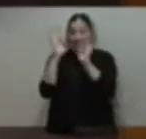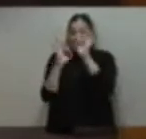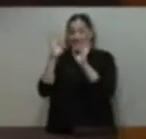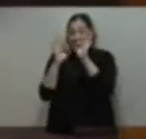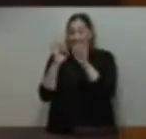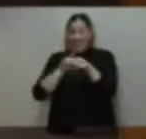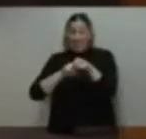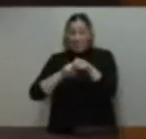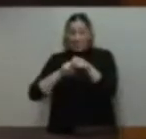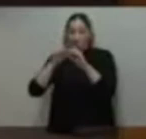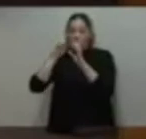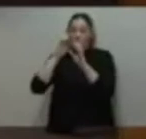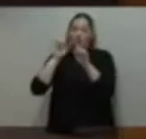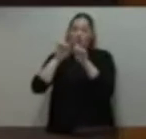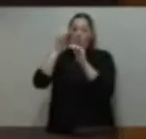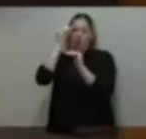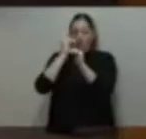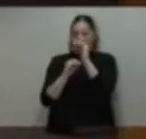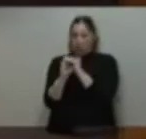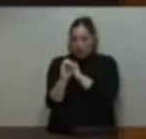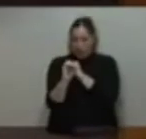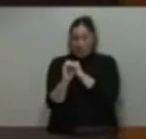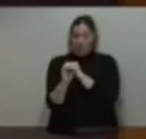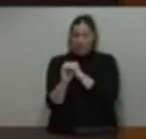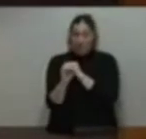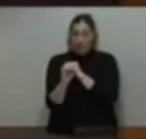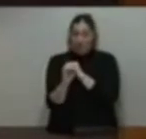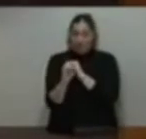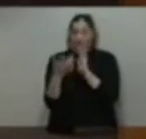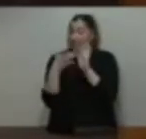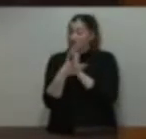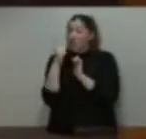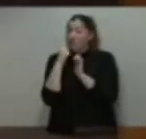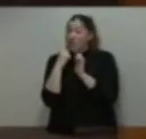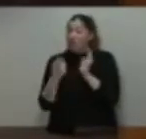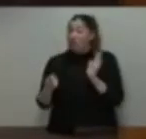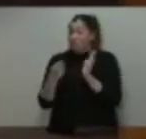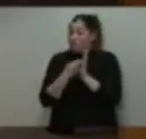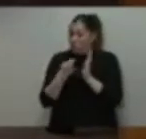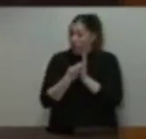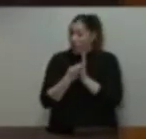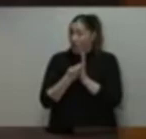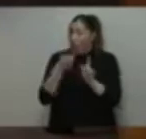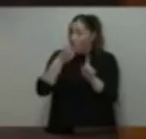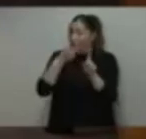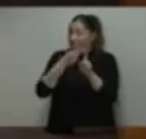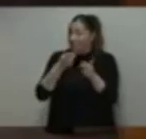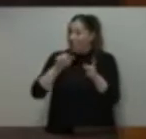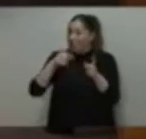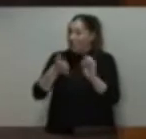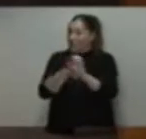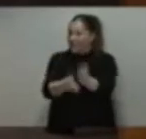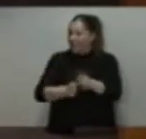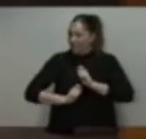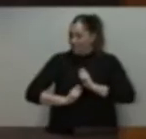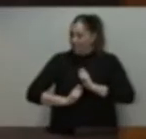0%. Los Draghi tienen un plan para Europa y ese plan consiste en pagarle a los bancos porque den crédito. Hay grupos políticos que dicen